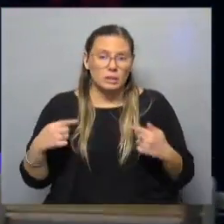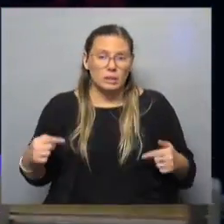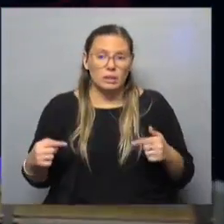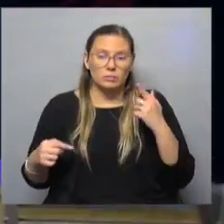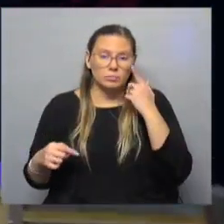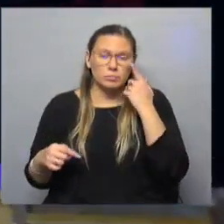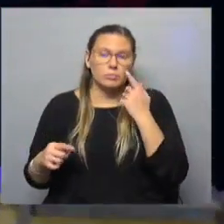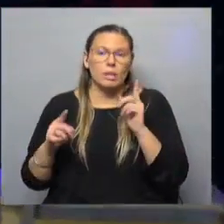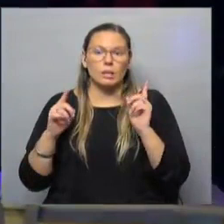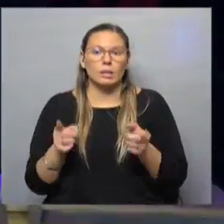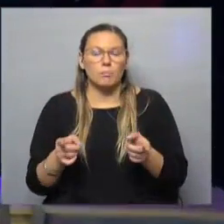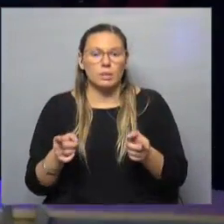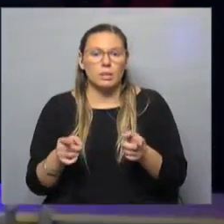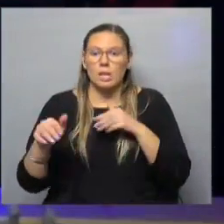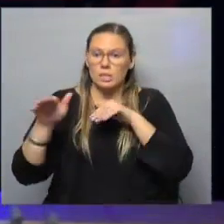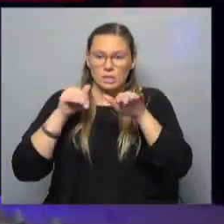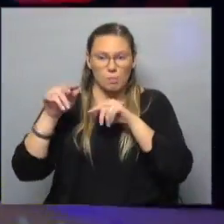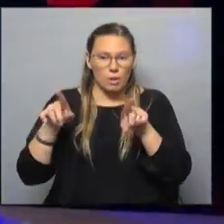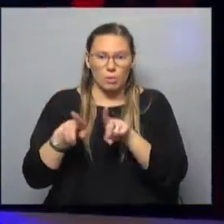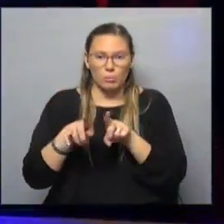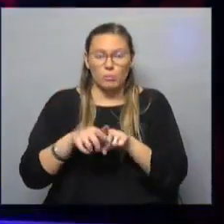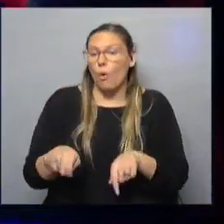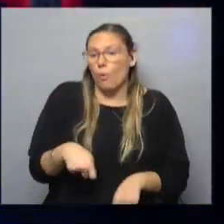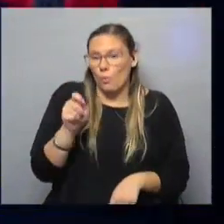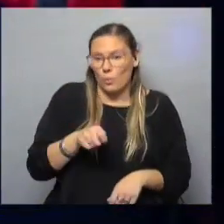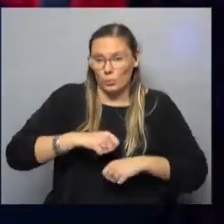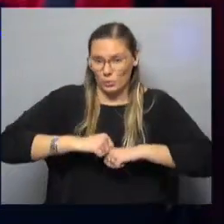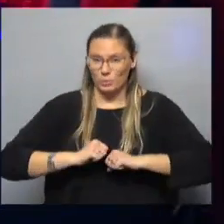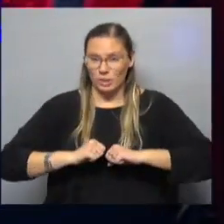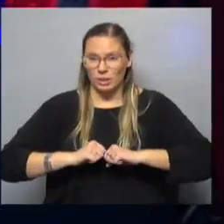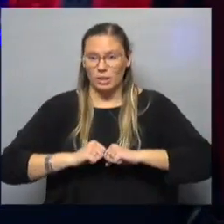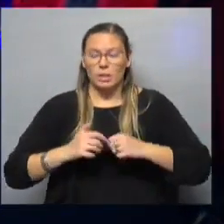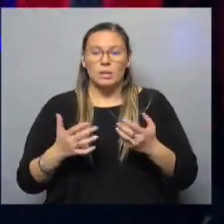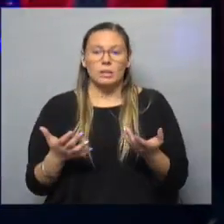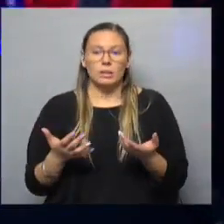después también como en todos los llamados había jurados y bueno,